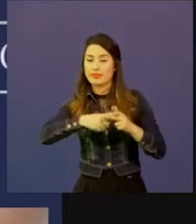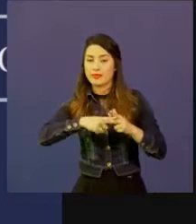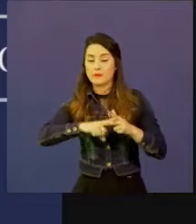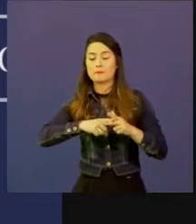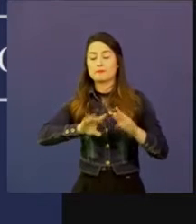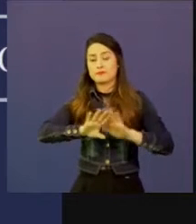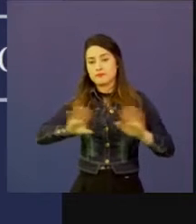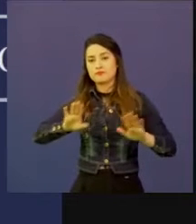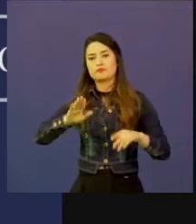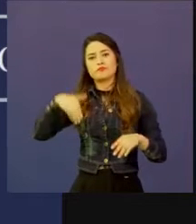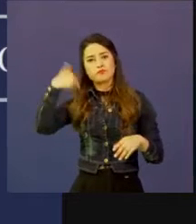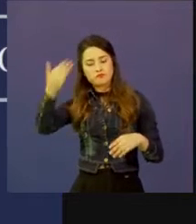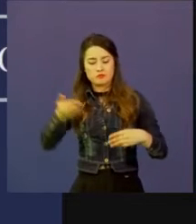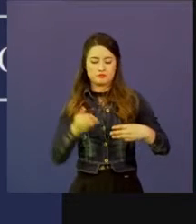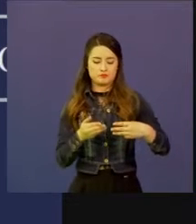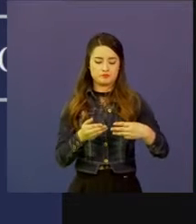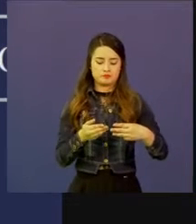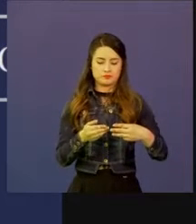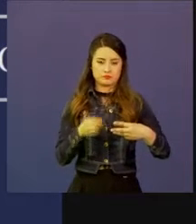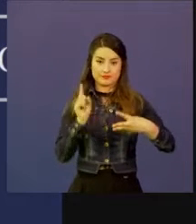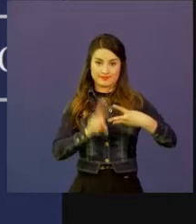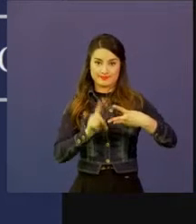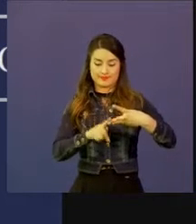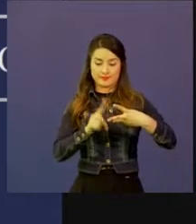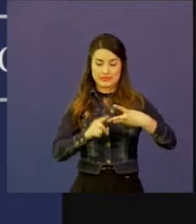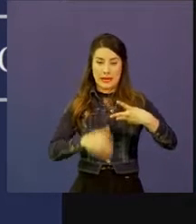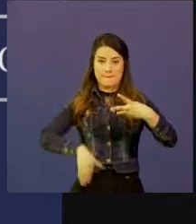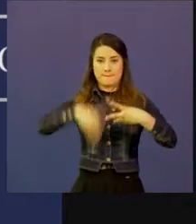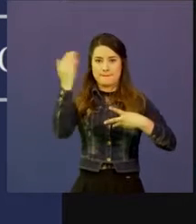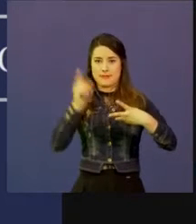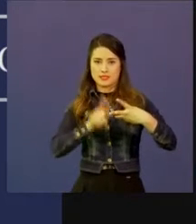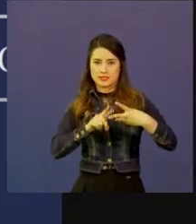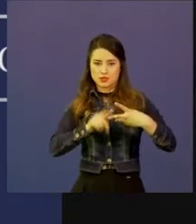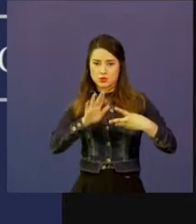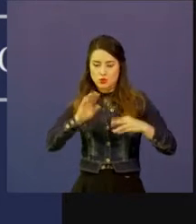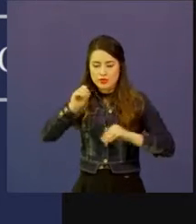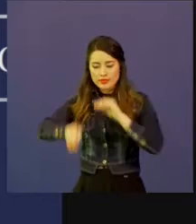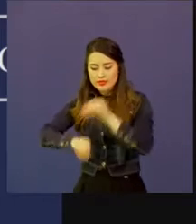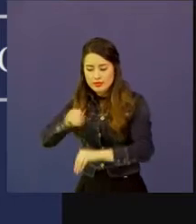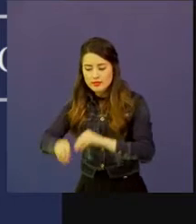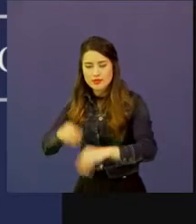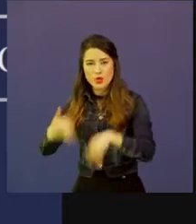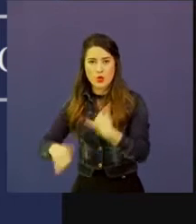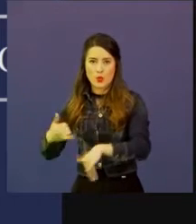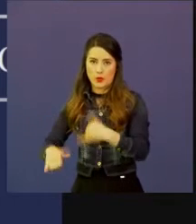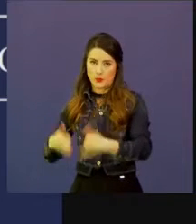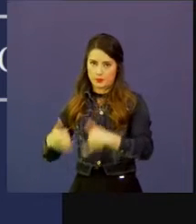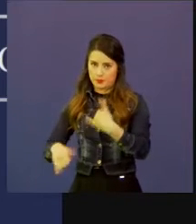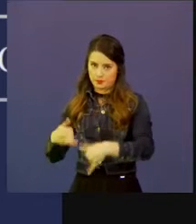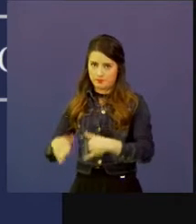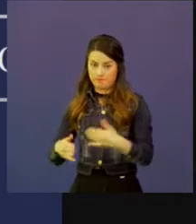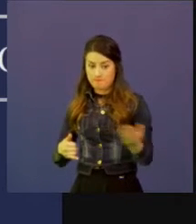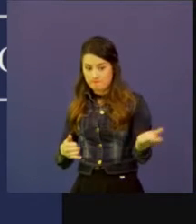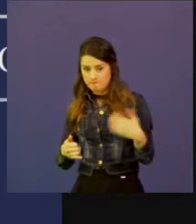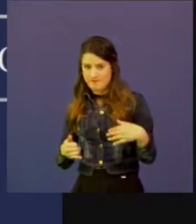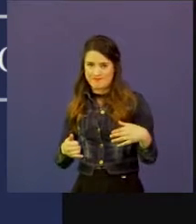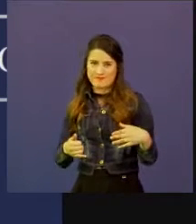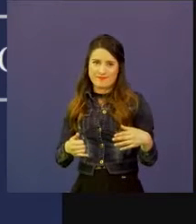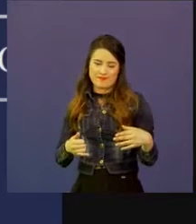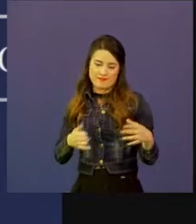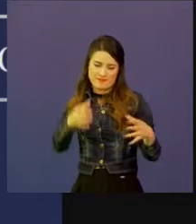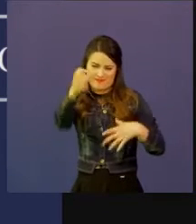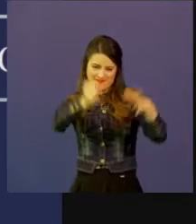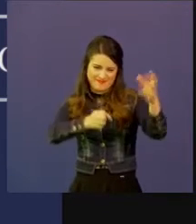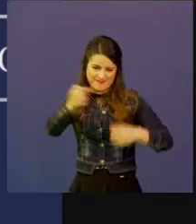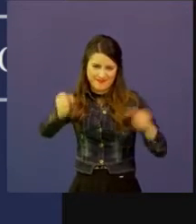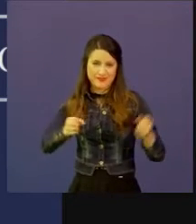entonces realizamos o se inicia ya el proceso como tal del diseño del juego, el diseño iterativo del juego, guiado por la metodología que